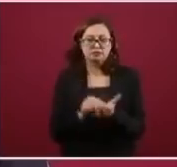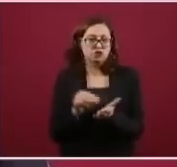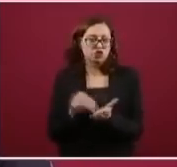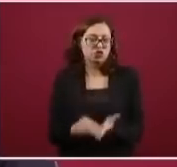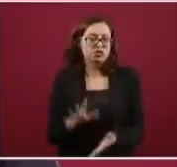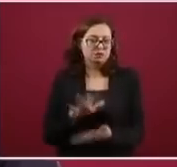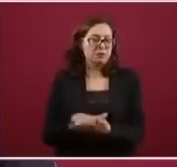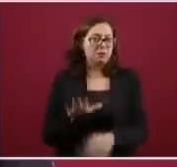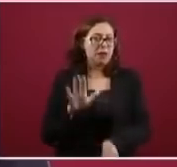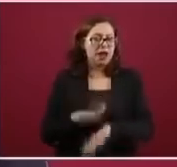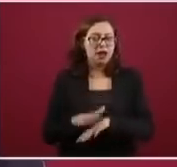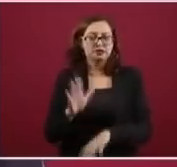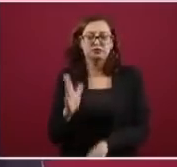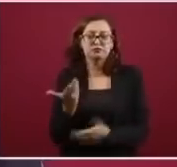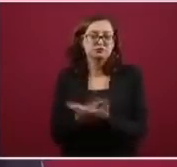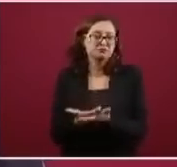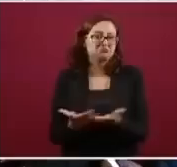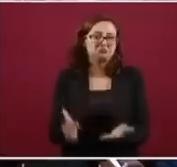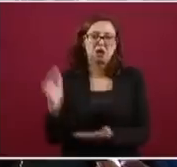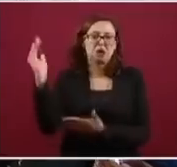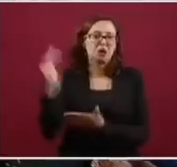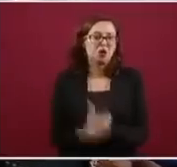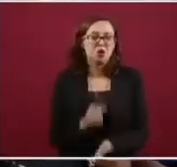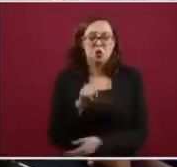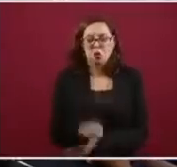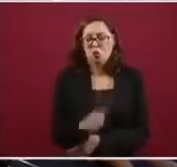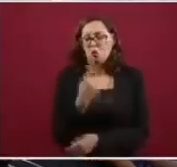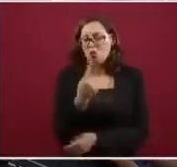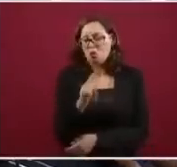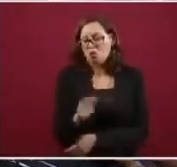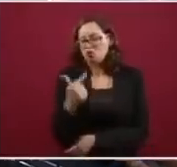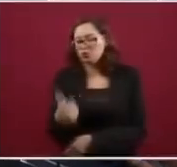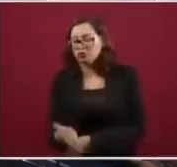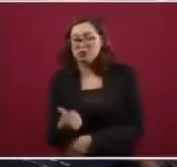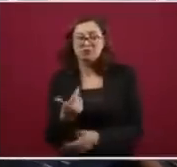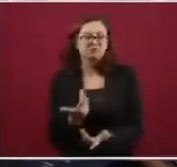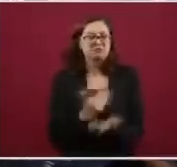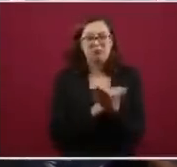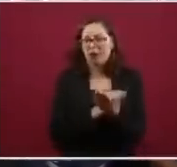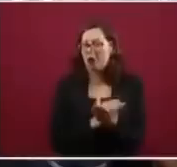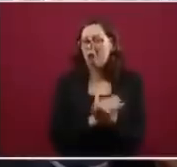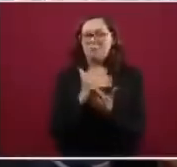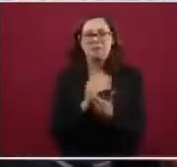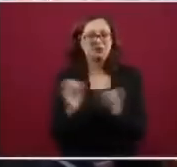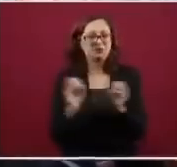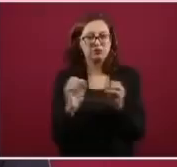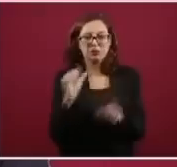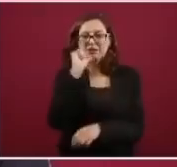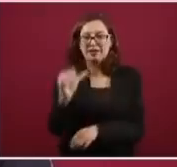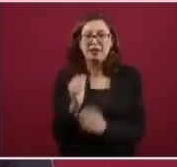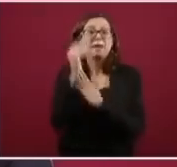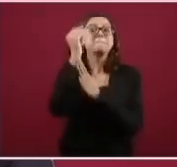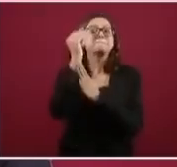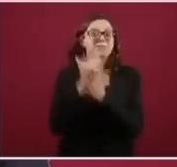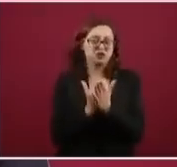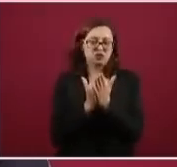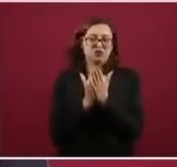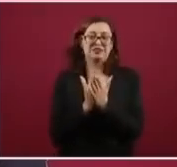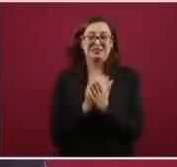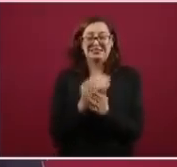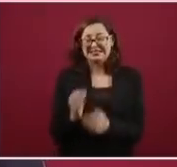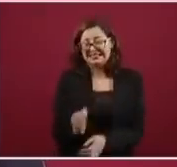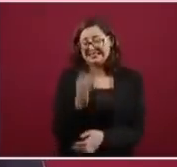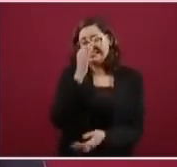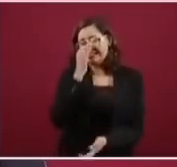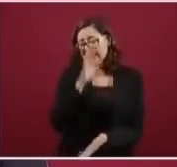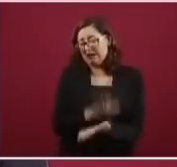de barriles y llegamos a producir 1.6 es decir no solamente en vez de aumentar no solamente un aumento disminuyó sino casi llegamos